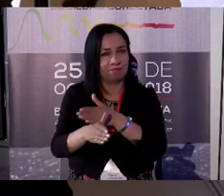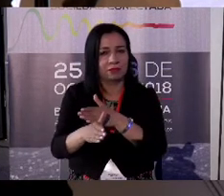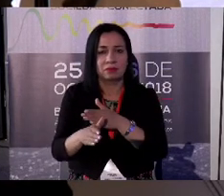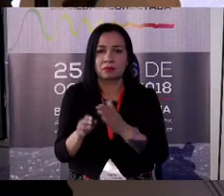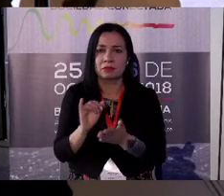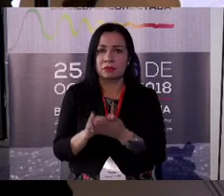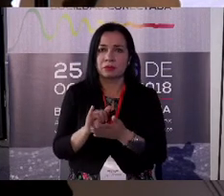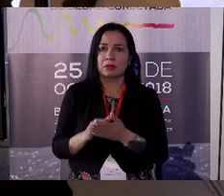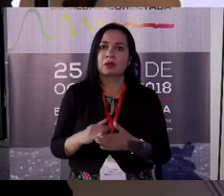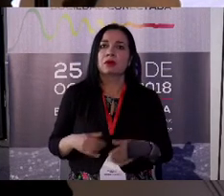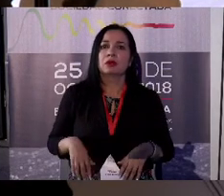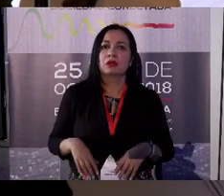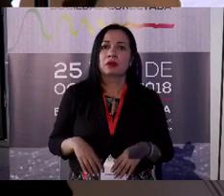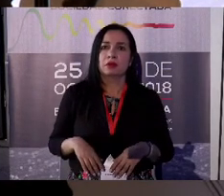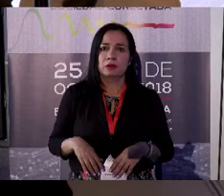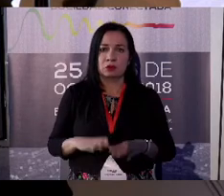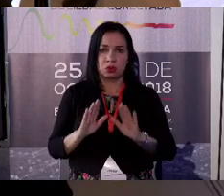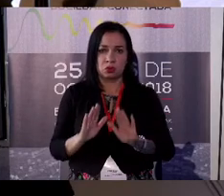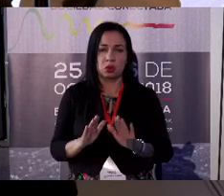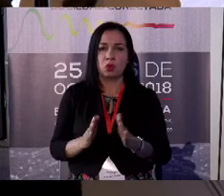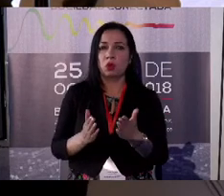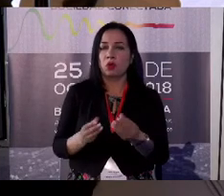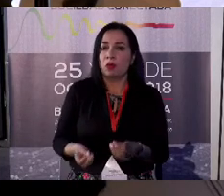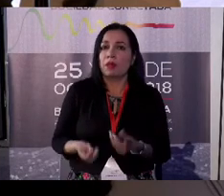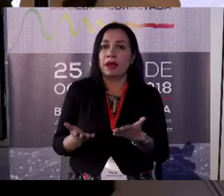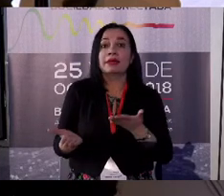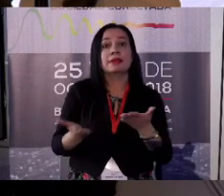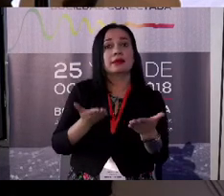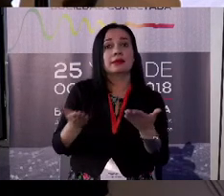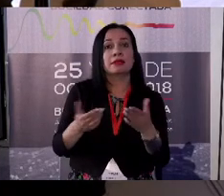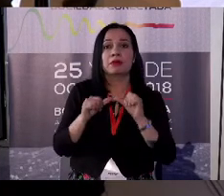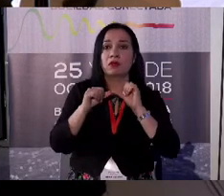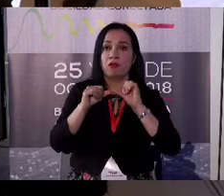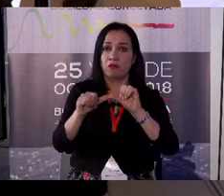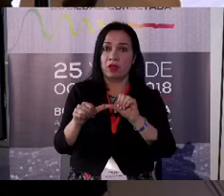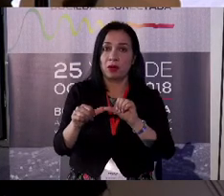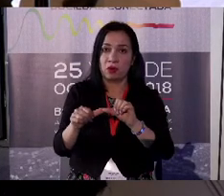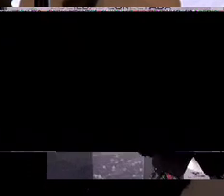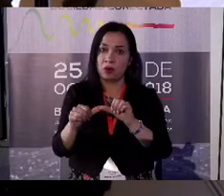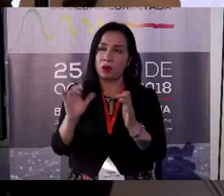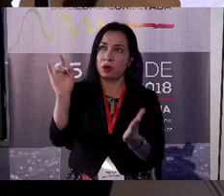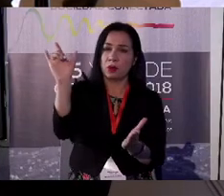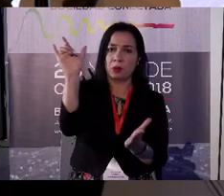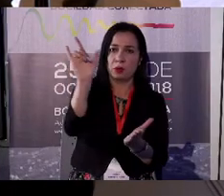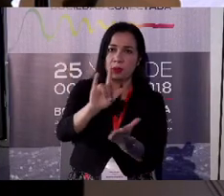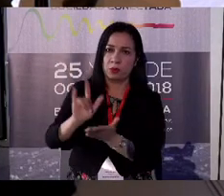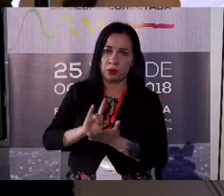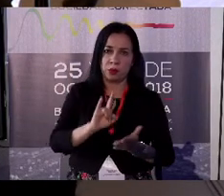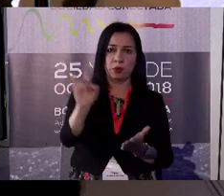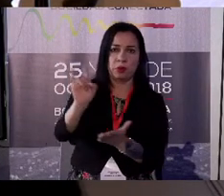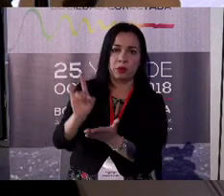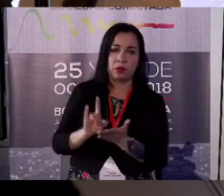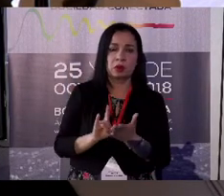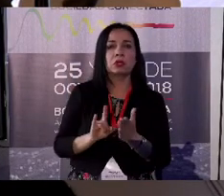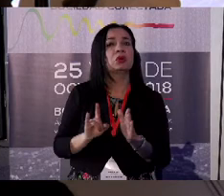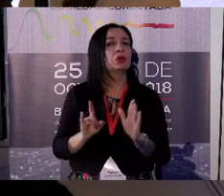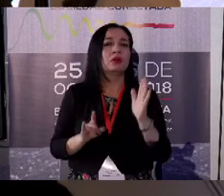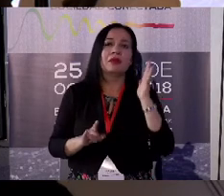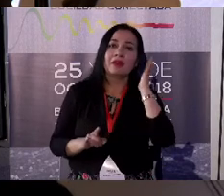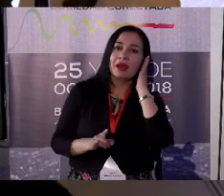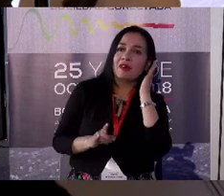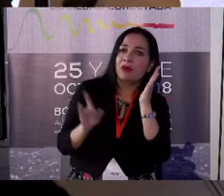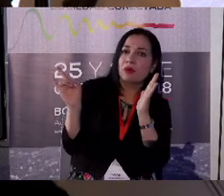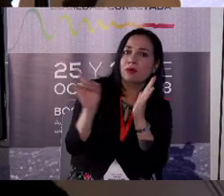Inicialmente se están brindando servicios fijos inalámbricos, pero ya el ecosistema de teléfonos inteligentes